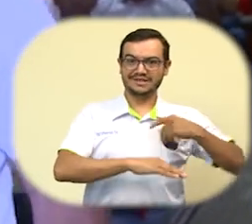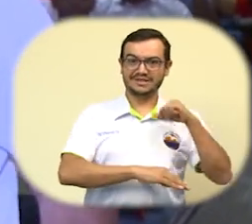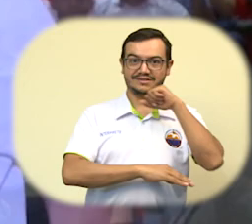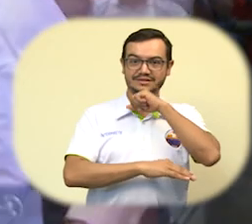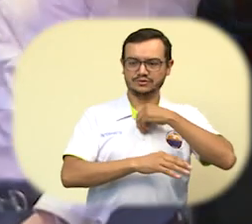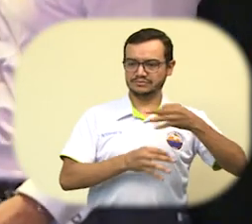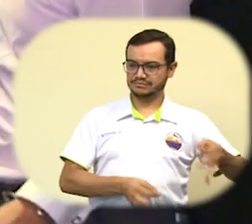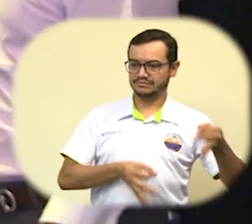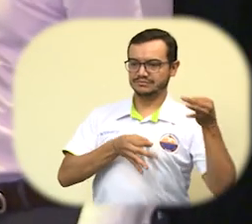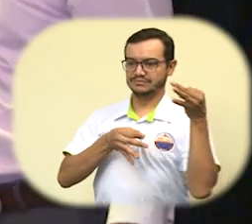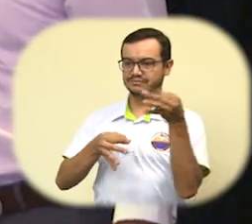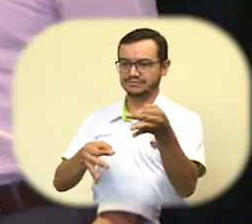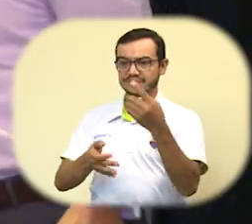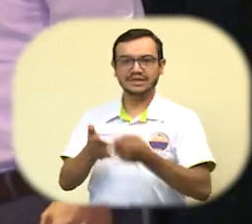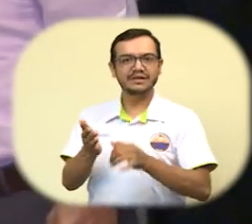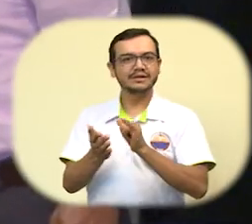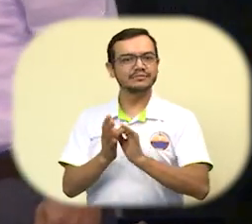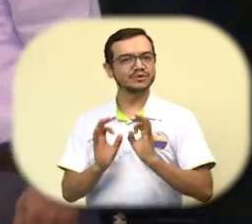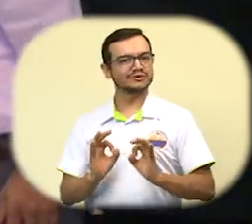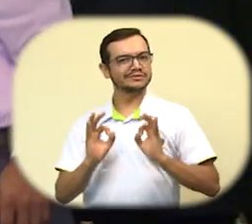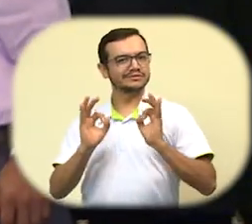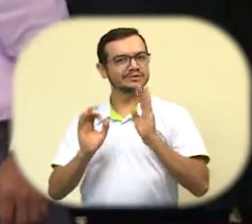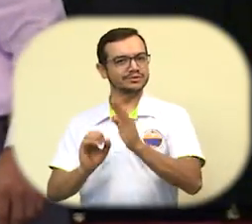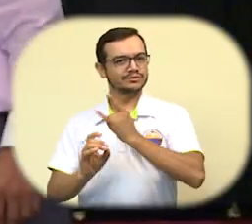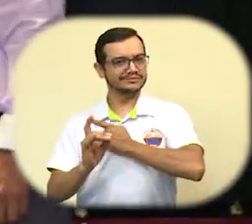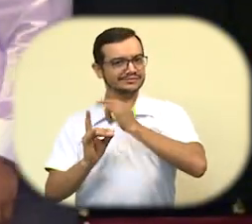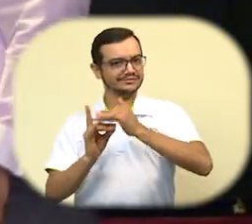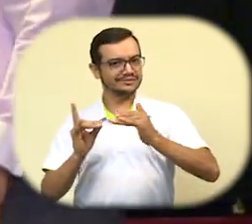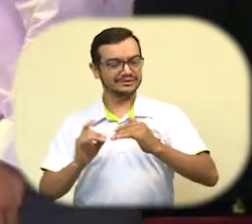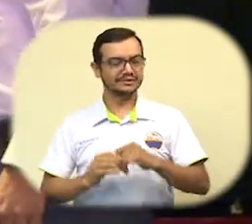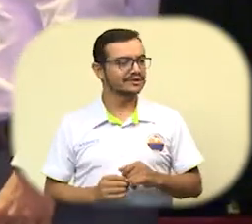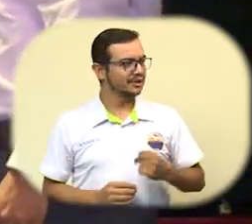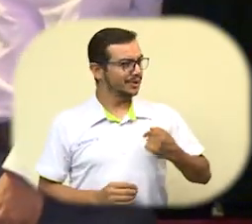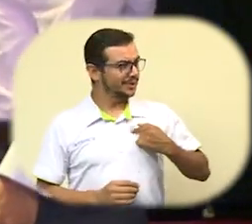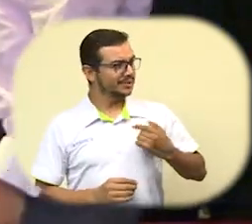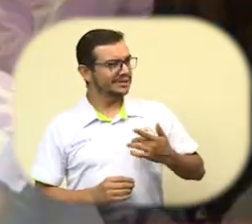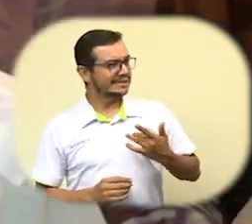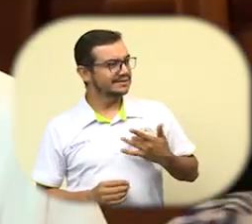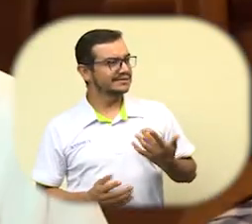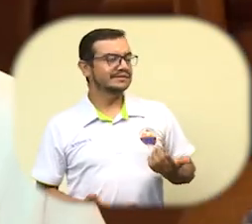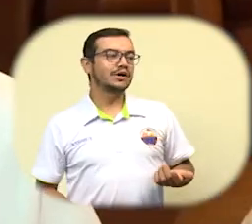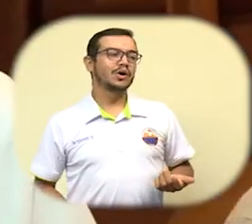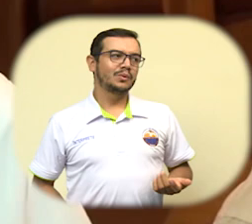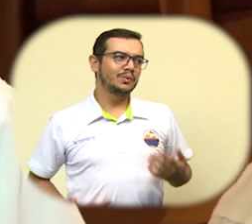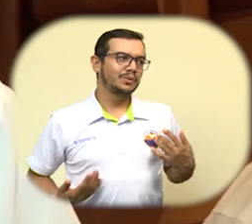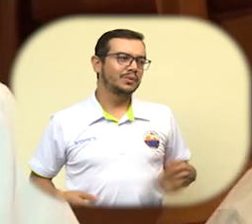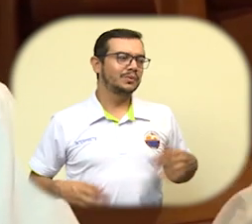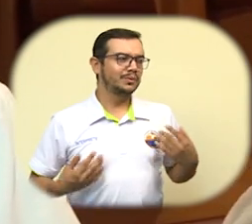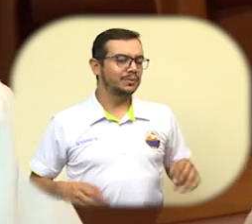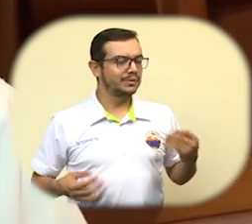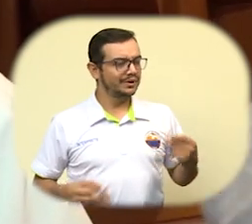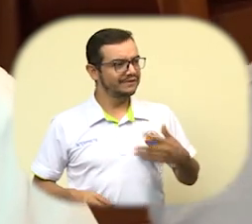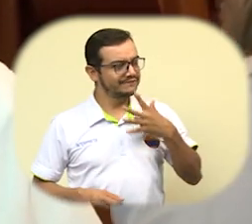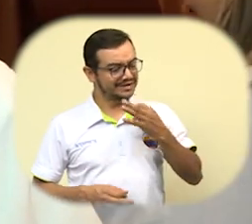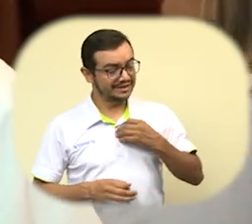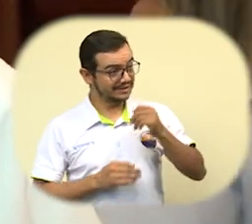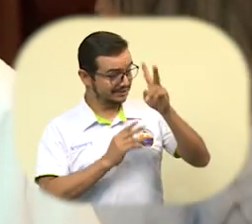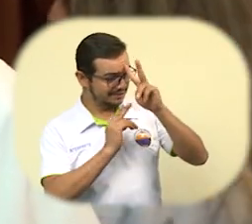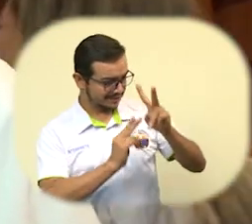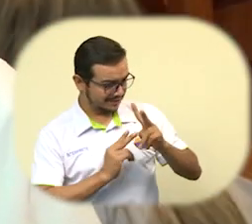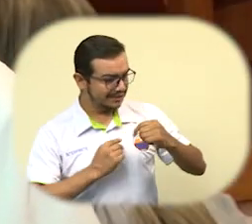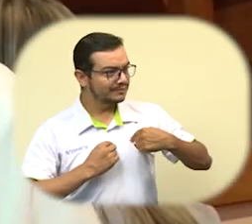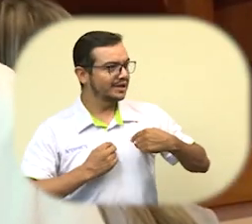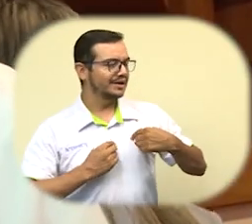del rector Pablo Vera Salazar el diploma al mérito y la excelencia Unimagdalena. Para mí ha sido pues